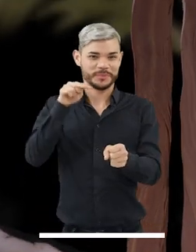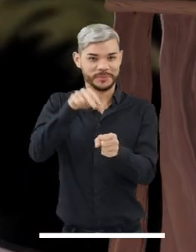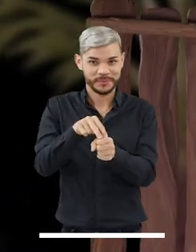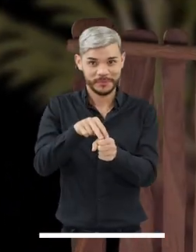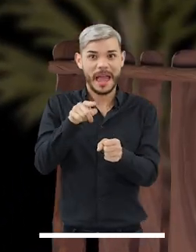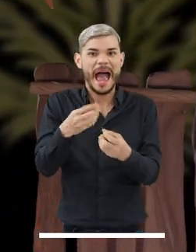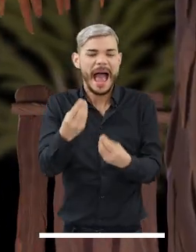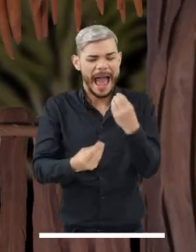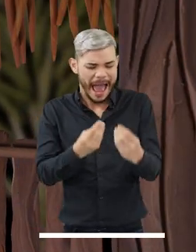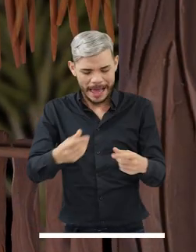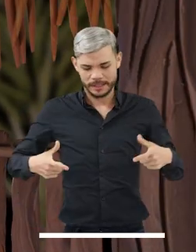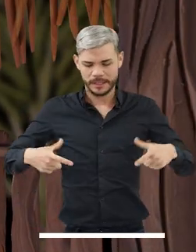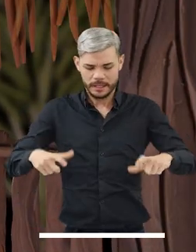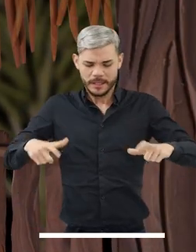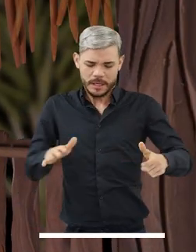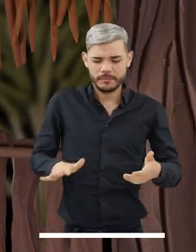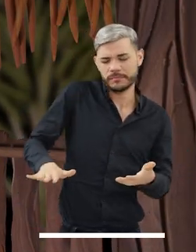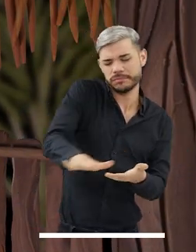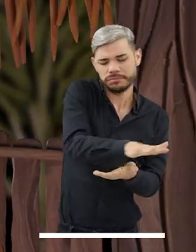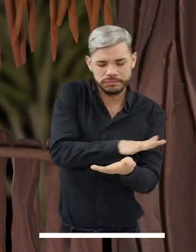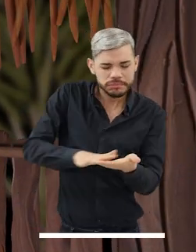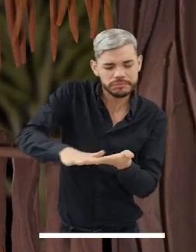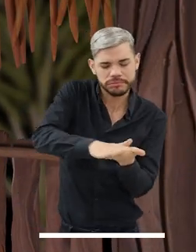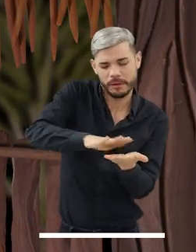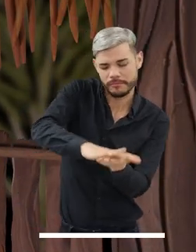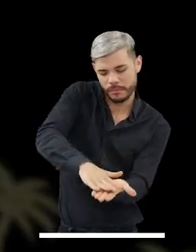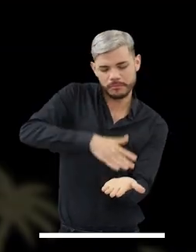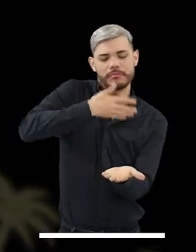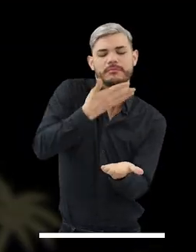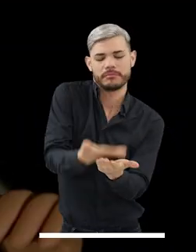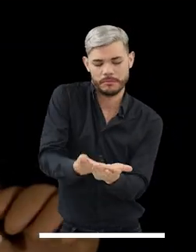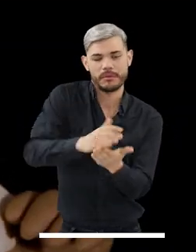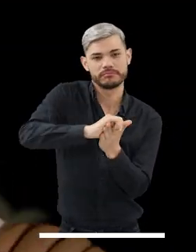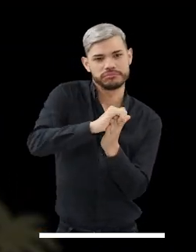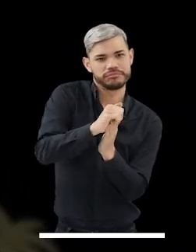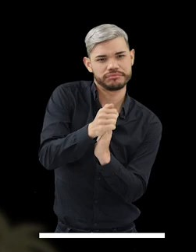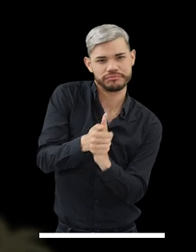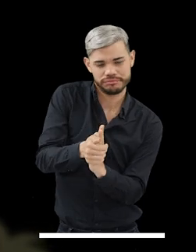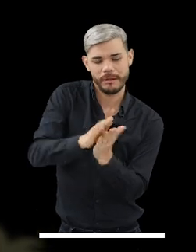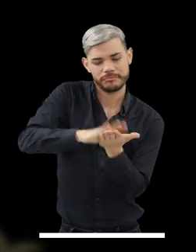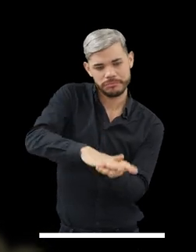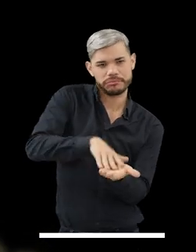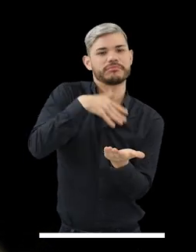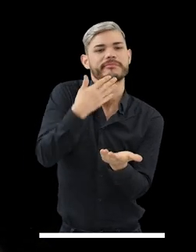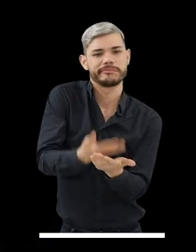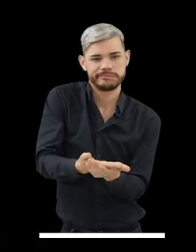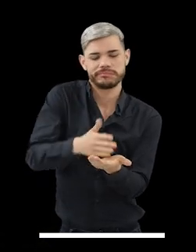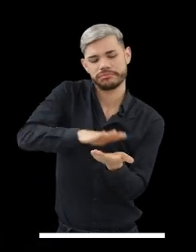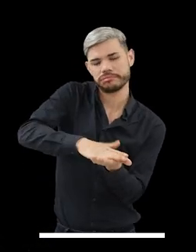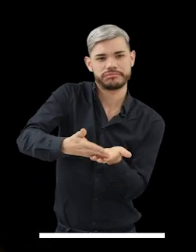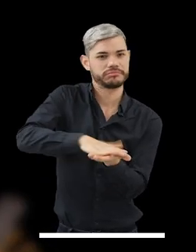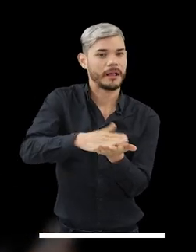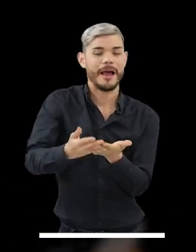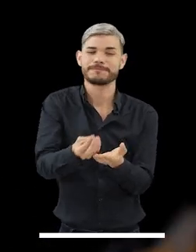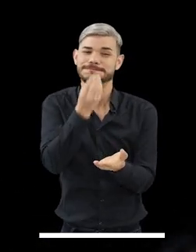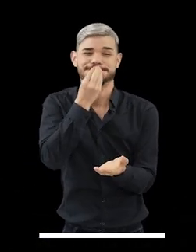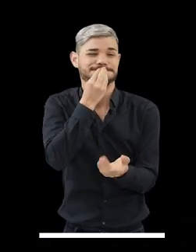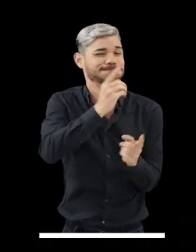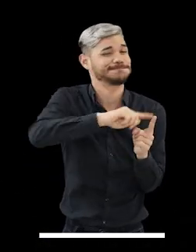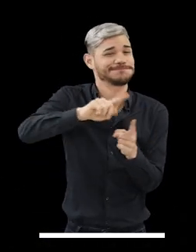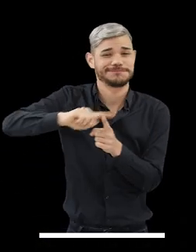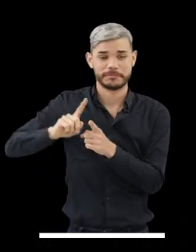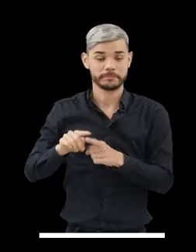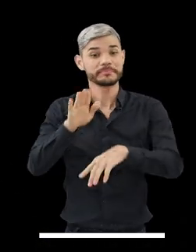almidón sobre el tiesto y asándolo por ambos lados, se obtiene el casabe, acompañante infaltable de todas las comidas.